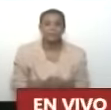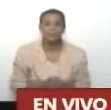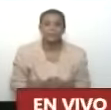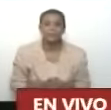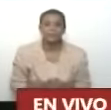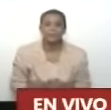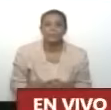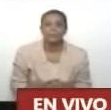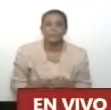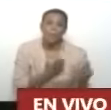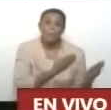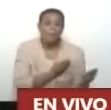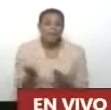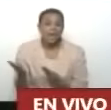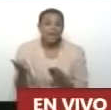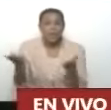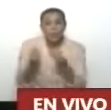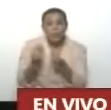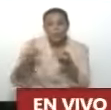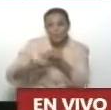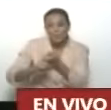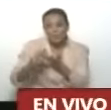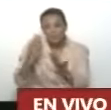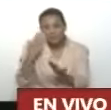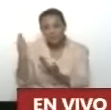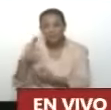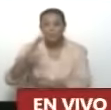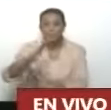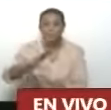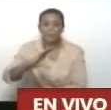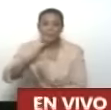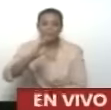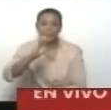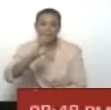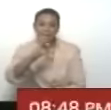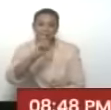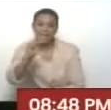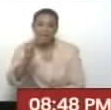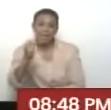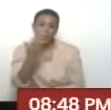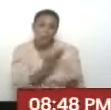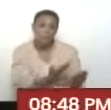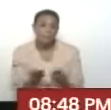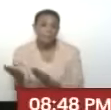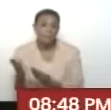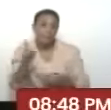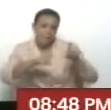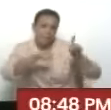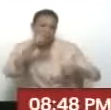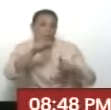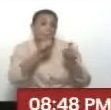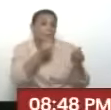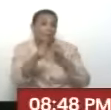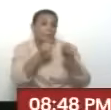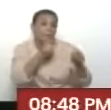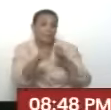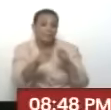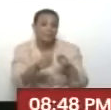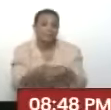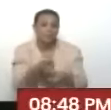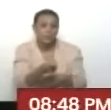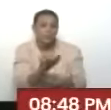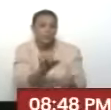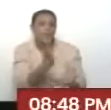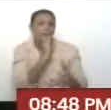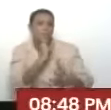Y la primera invitada fue Silita. De vez en cuando la voy a invitar para entrevistar a alguien, psiquitrillar a